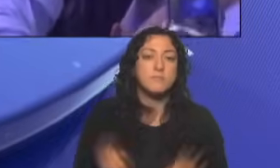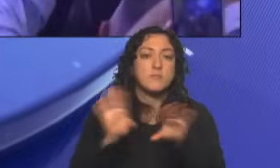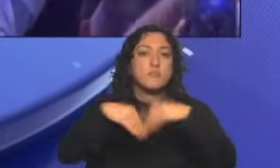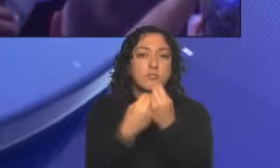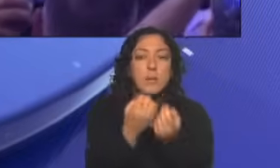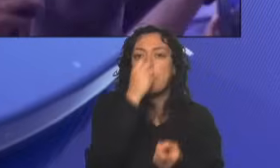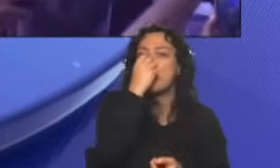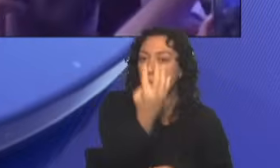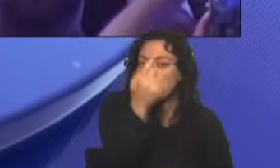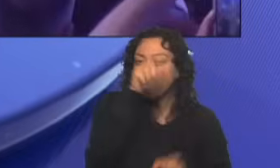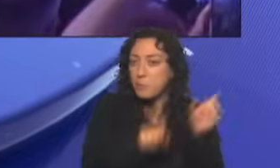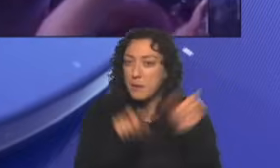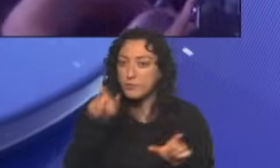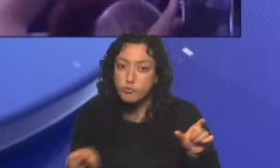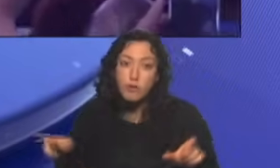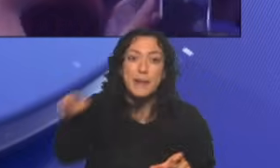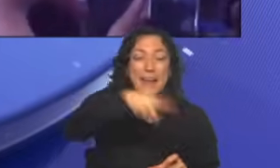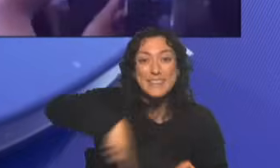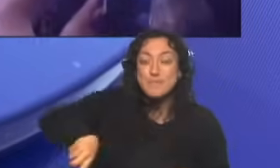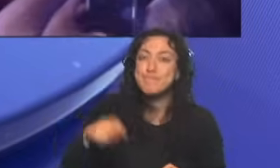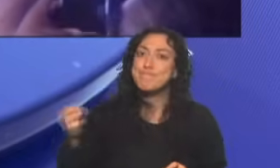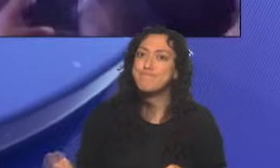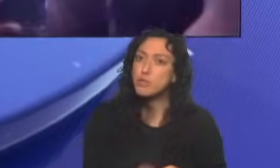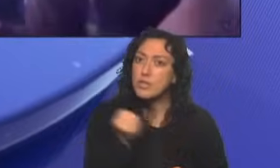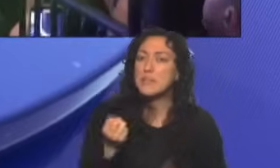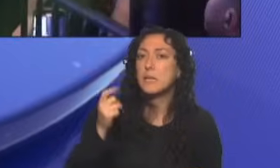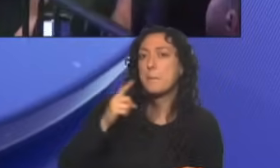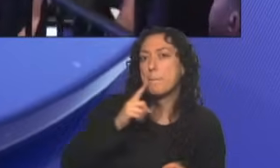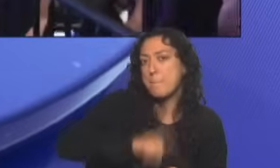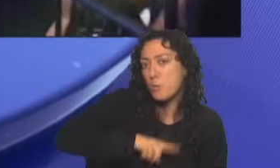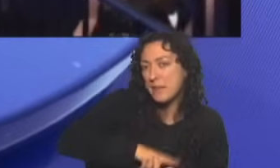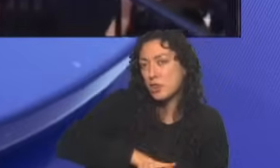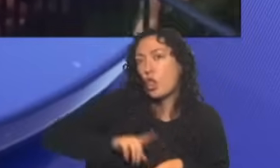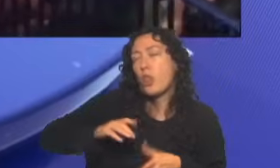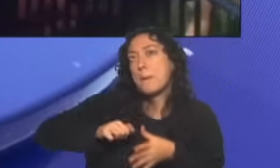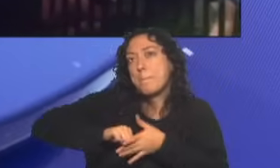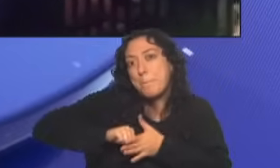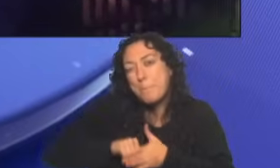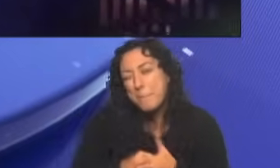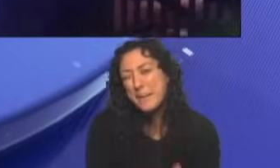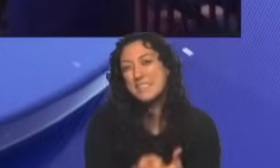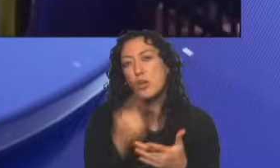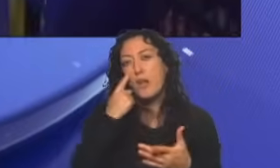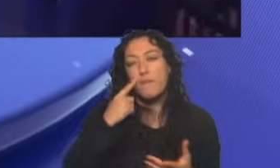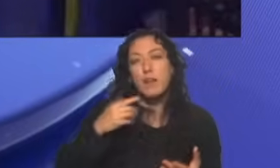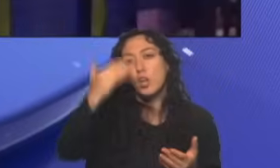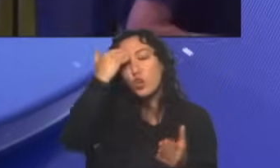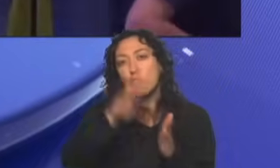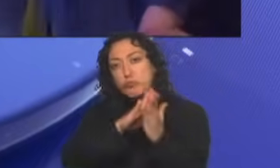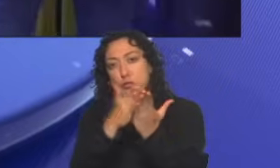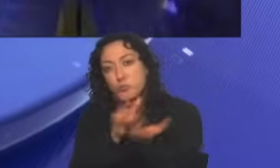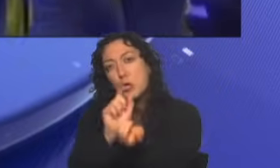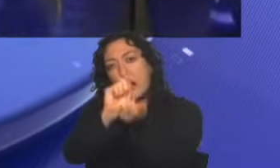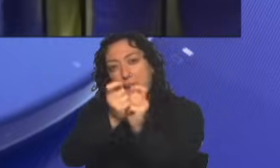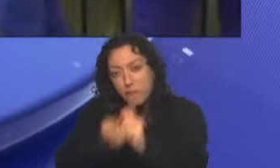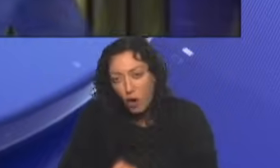24 va a ser importante a la hora de presionar entre ellos para una reforma constitucional y sobre todo